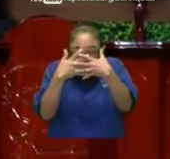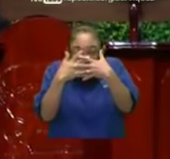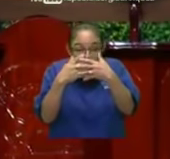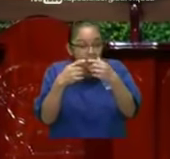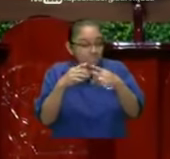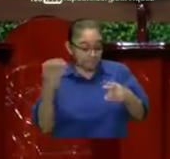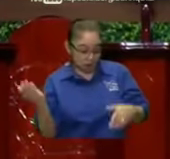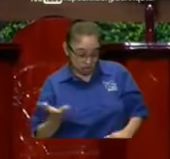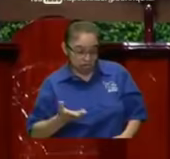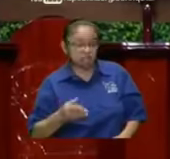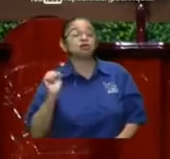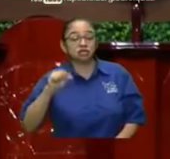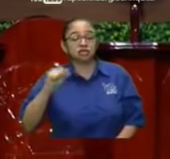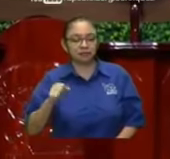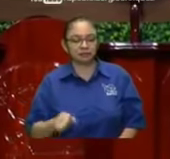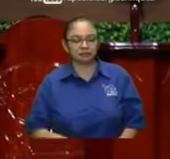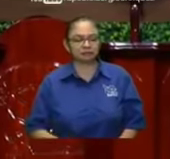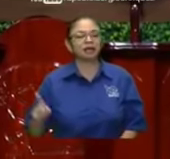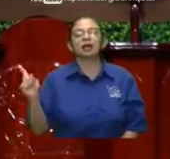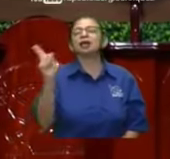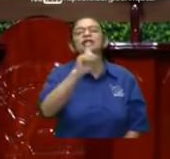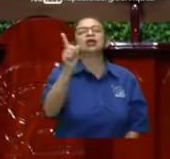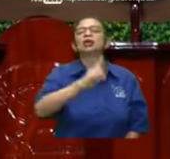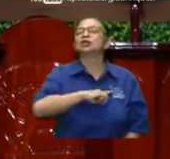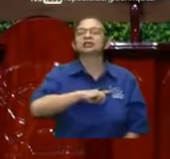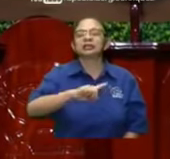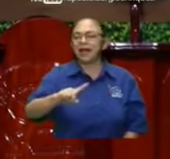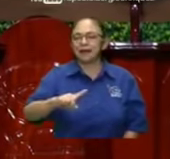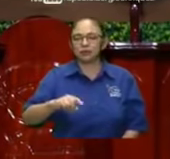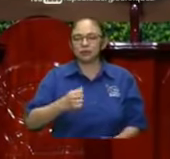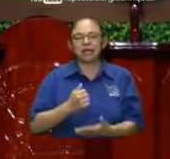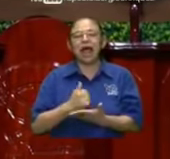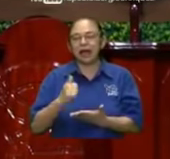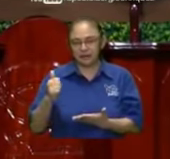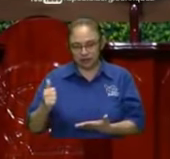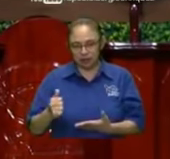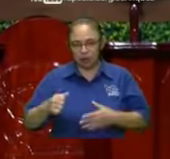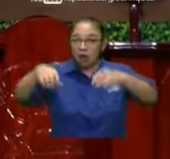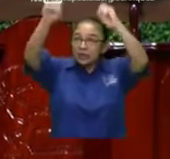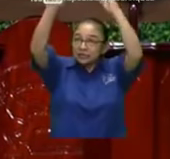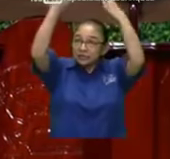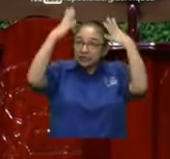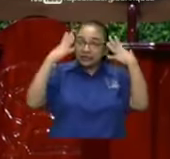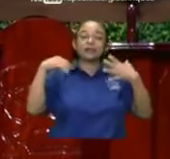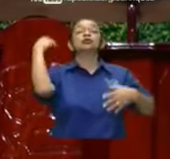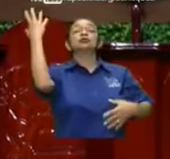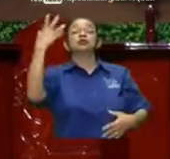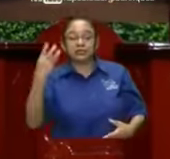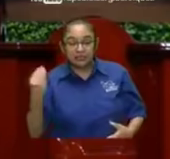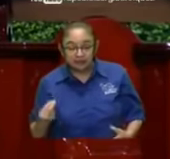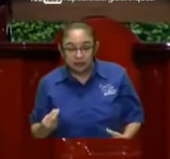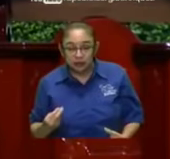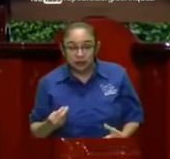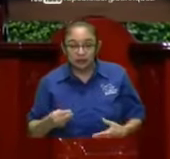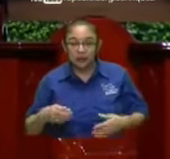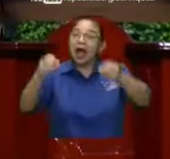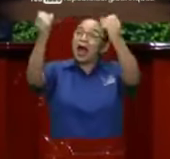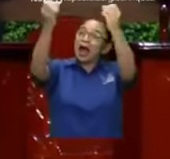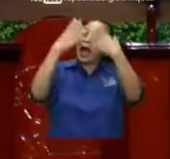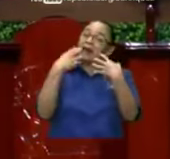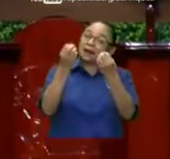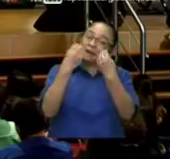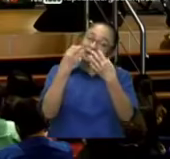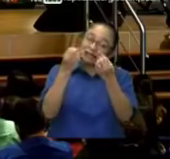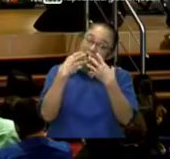no hay que ser almático. Tenemos que llenarnos del Espíritu. Buscar las cosas del Espíritu, alimentarnos con lo del